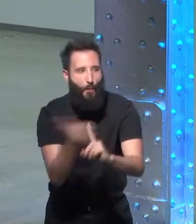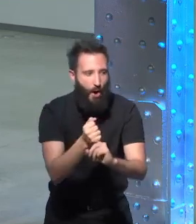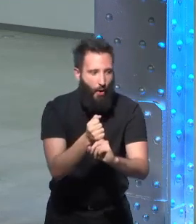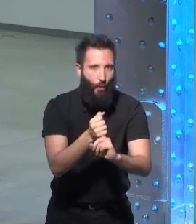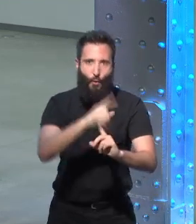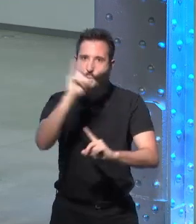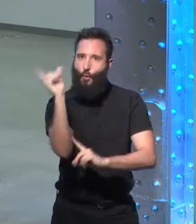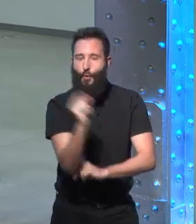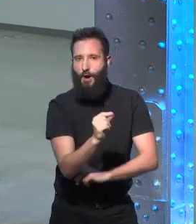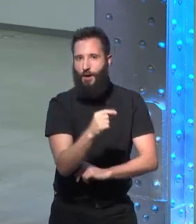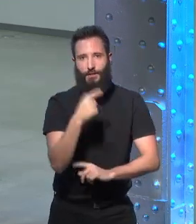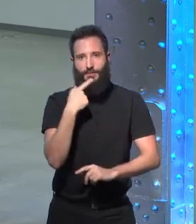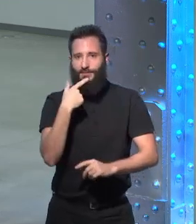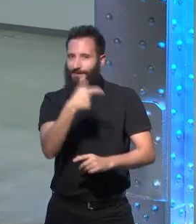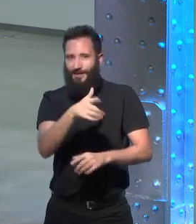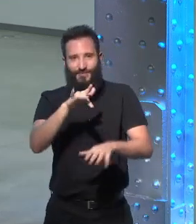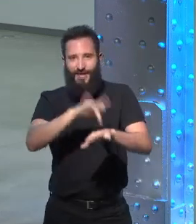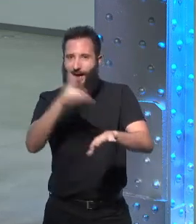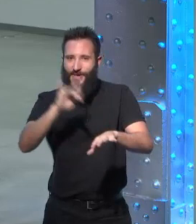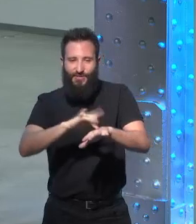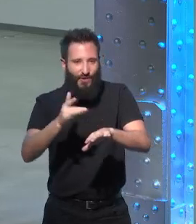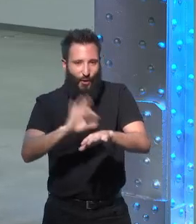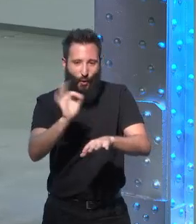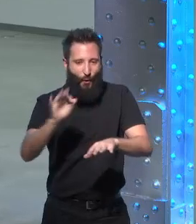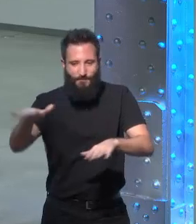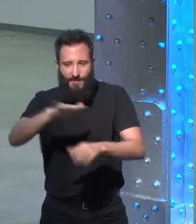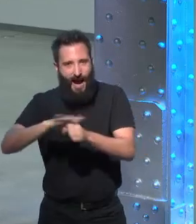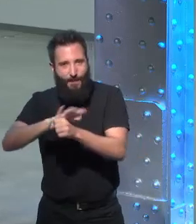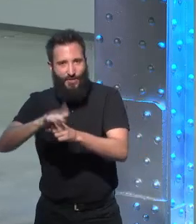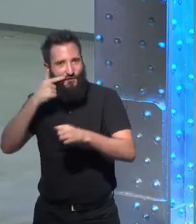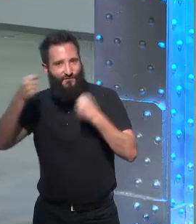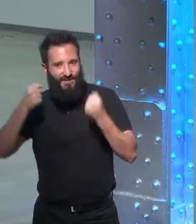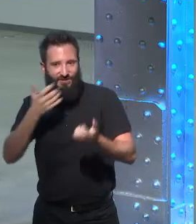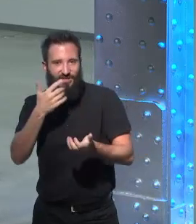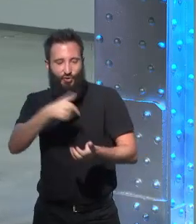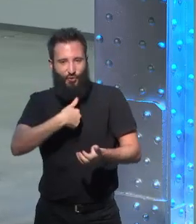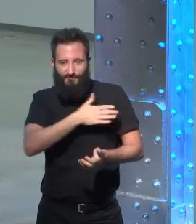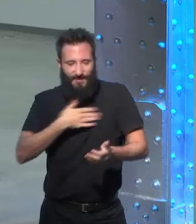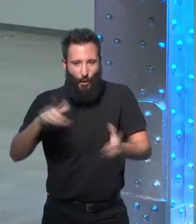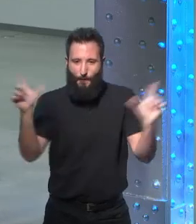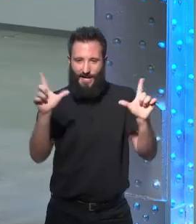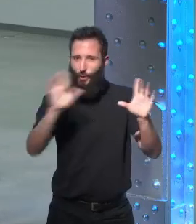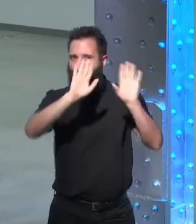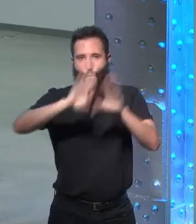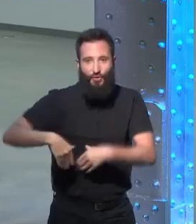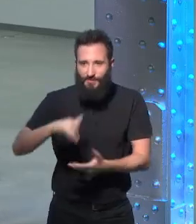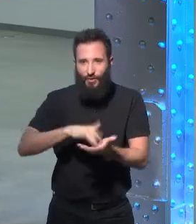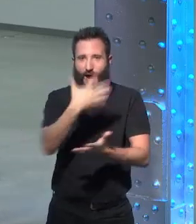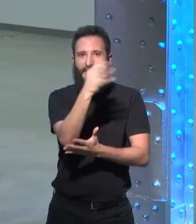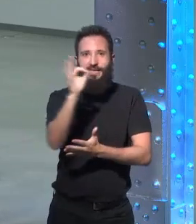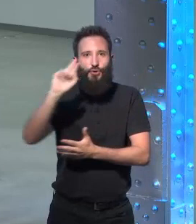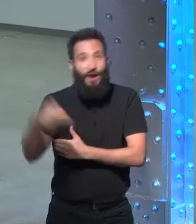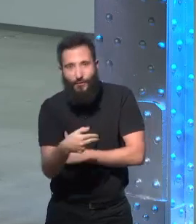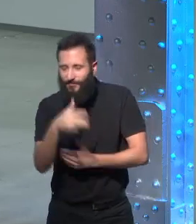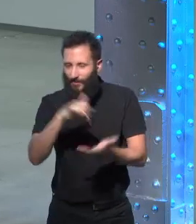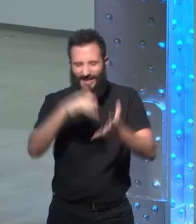claro, el precio de nuestra vida ni en el ámbito digital ni en el ámbito de lo físico. Si yo quiero comprar la última televisión digital por 500 euros, pues lo más